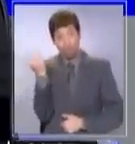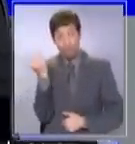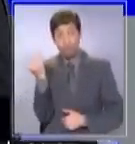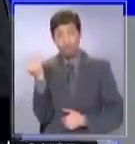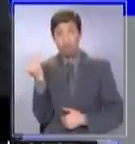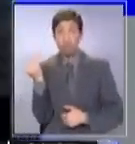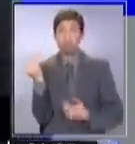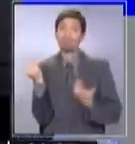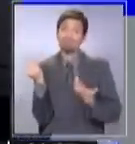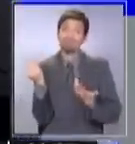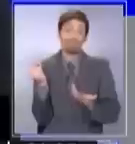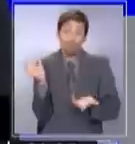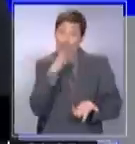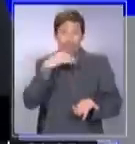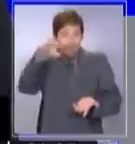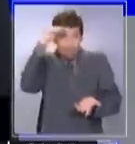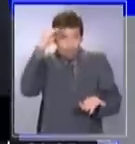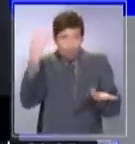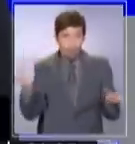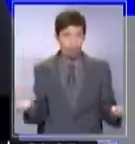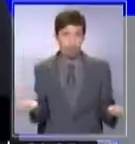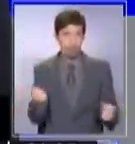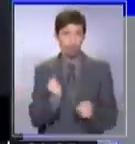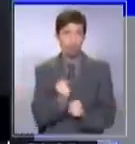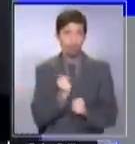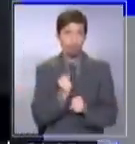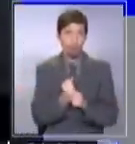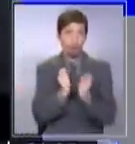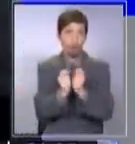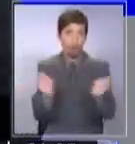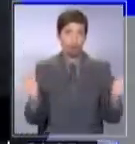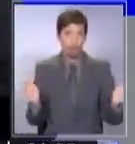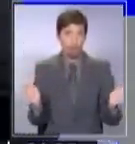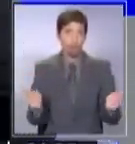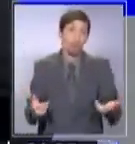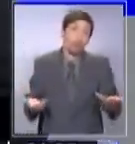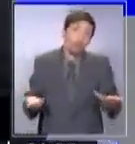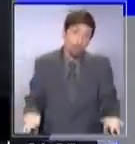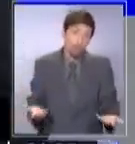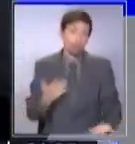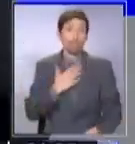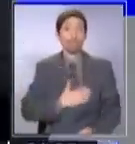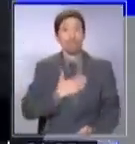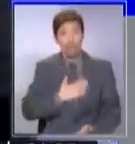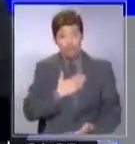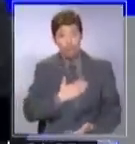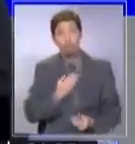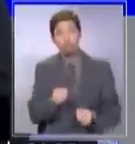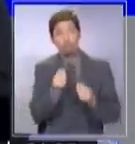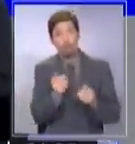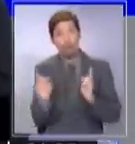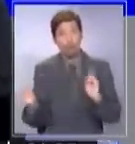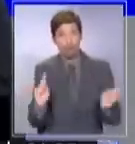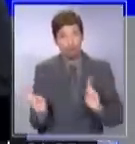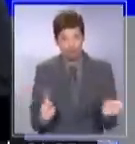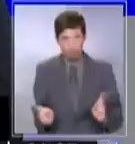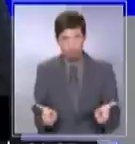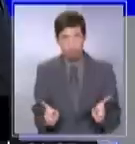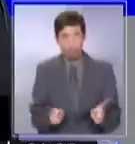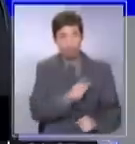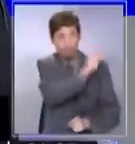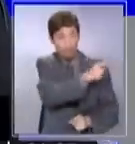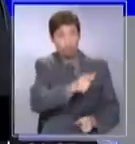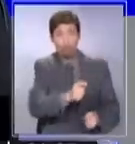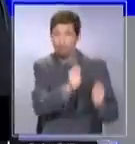que tenemos inexperiencia en el trabajo de lo que es una campaña pero por lo mismo queremos tener una buena asesoría de gente experta que